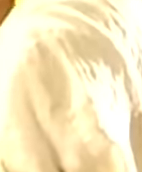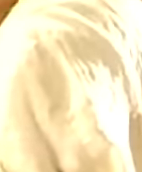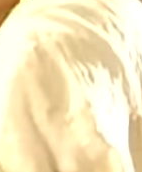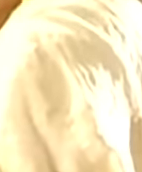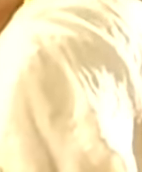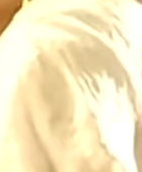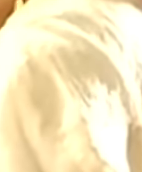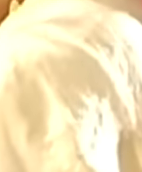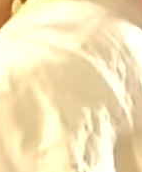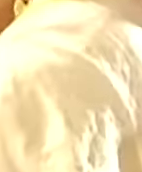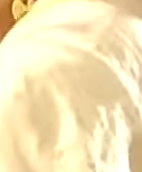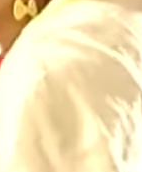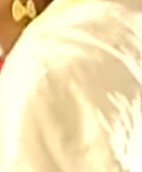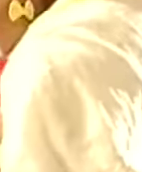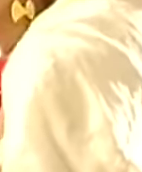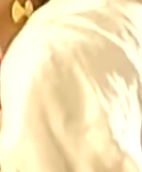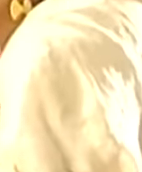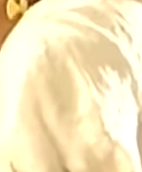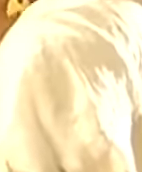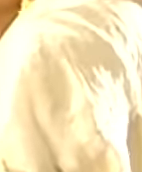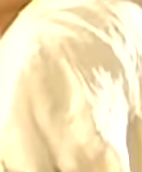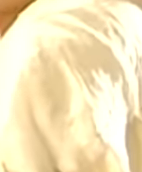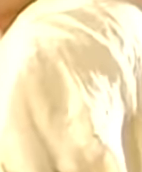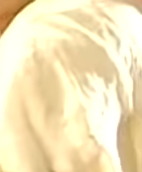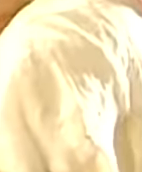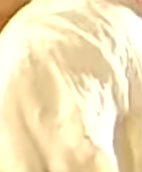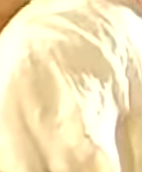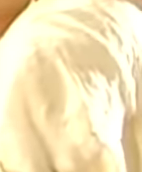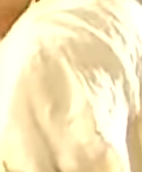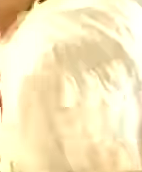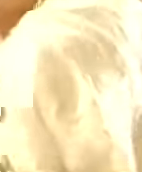agosto, vamos a representar el estado Nueva Esparta,